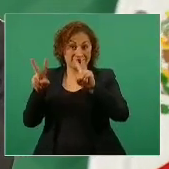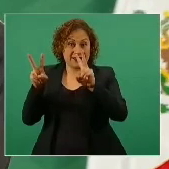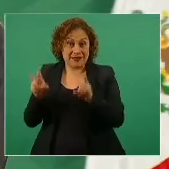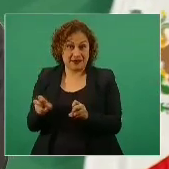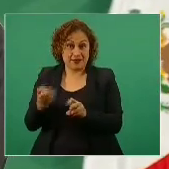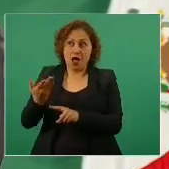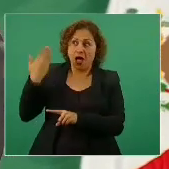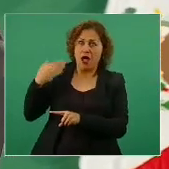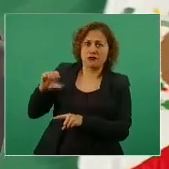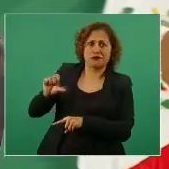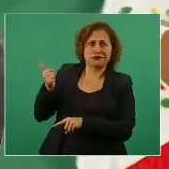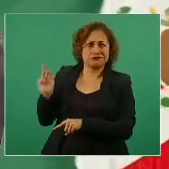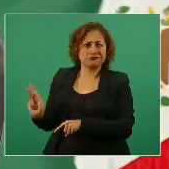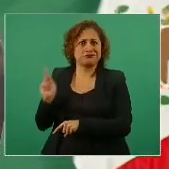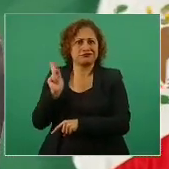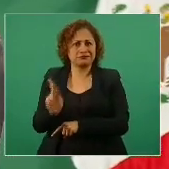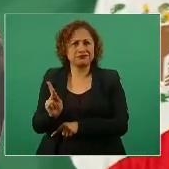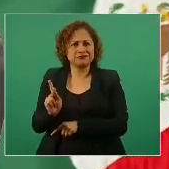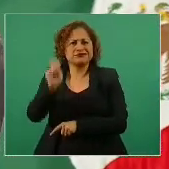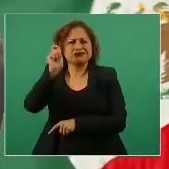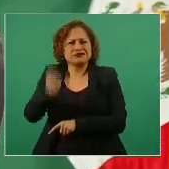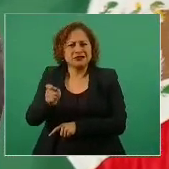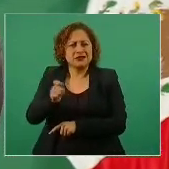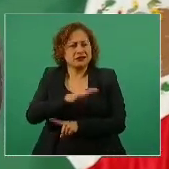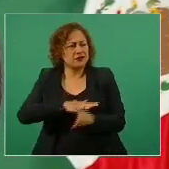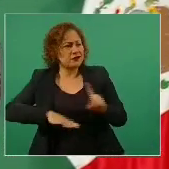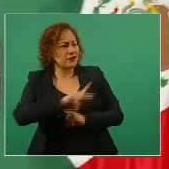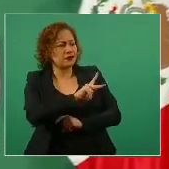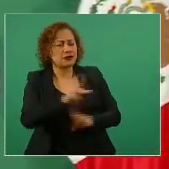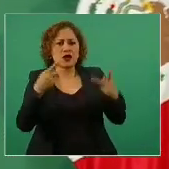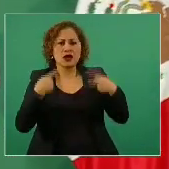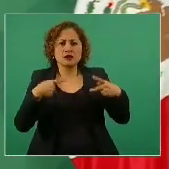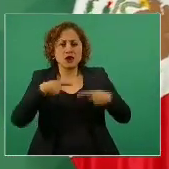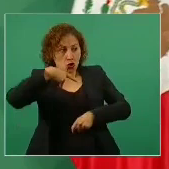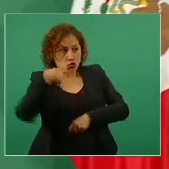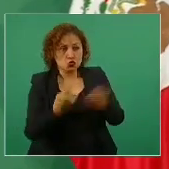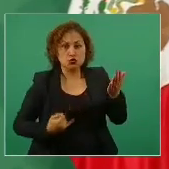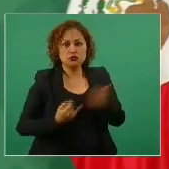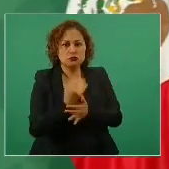no se tomó en cuenta la voluntad del pueblo.